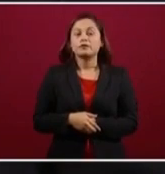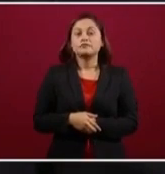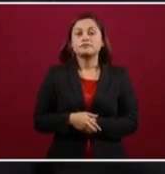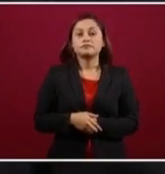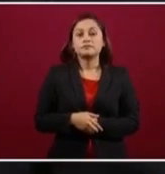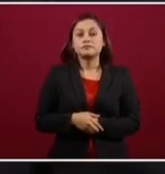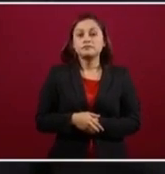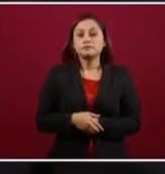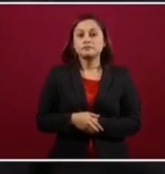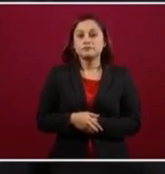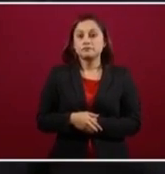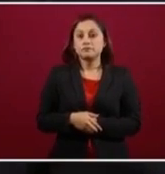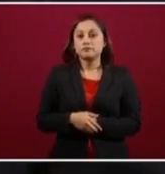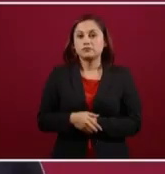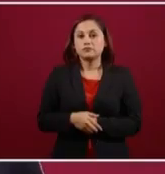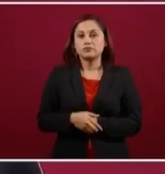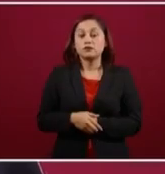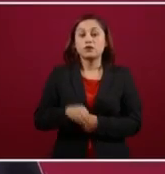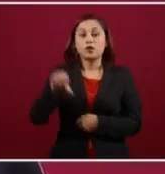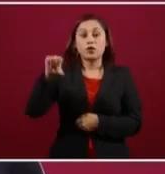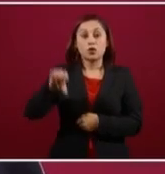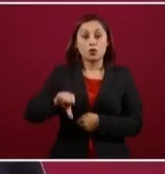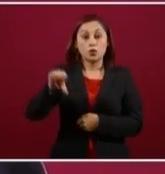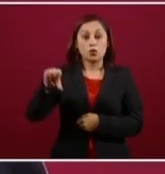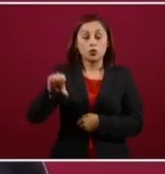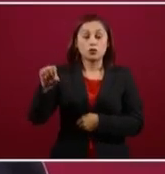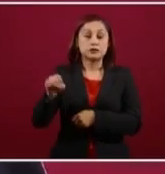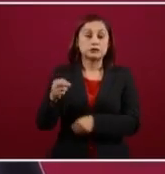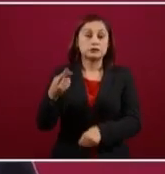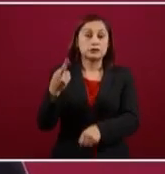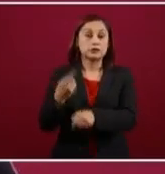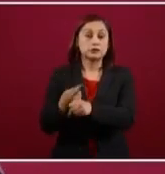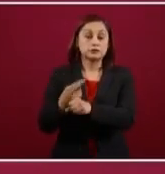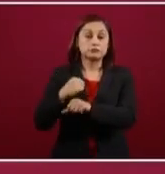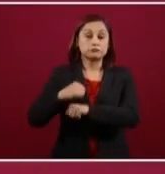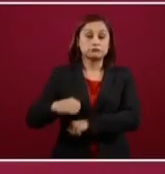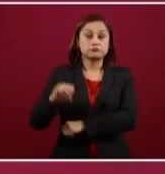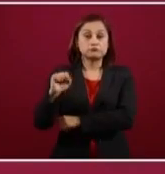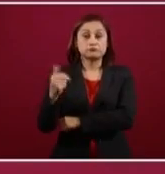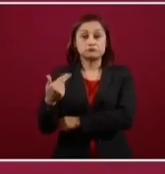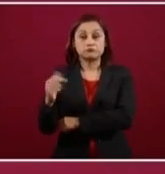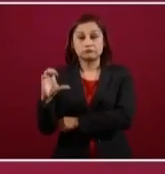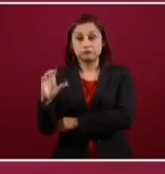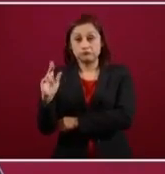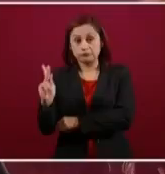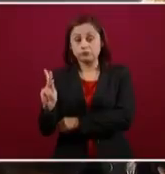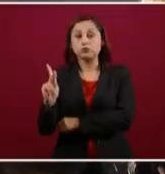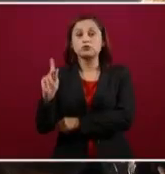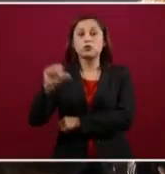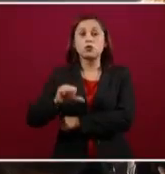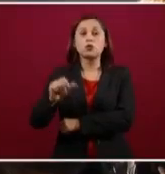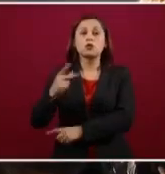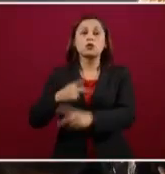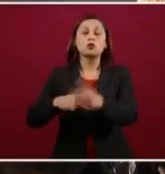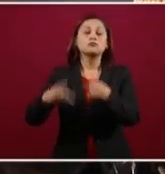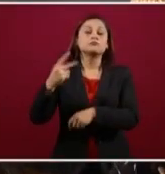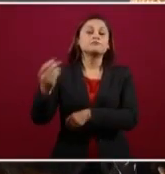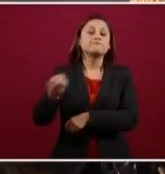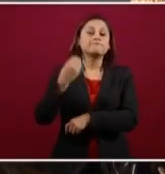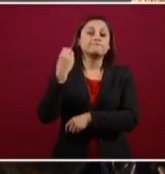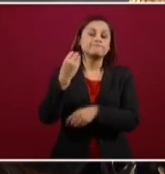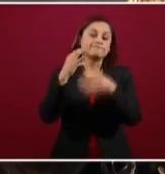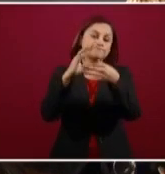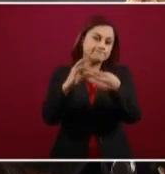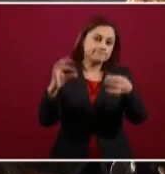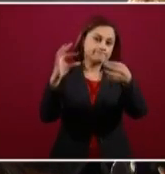Hoy el secretario de Hacienda va a dar una conferencia de prensa para tratar este